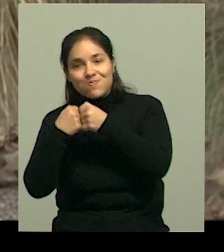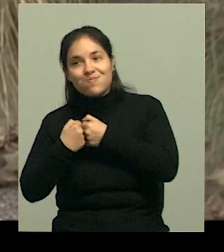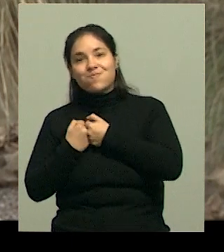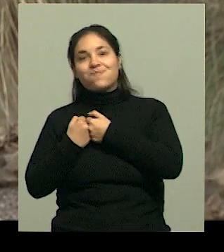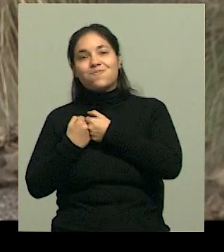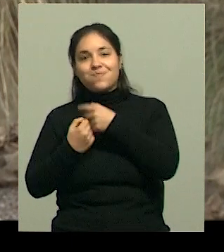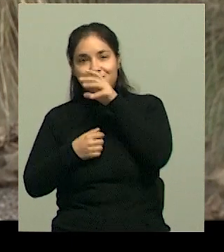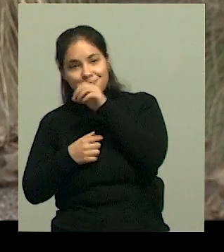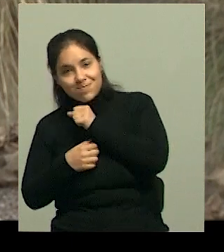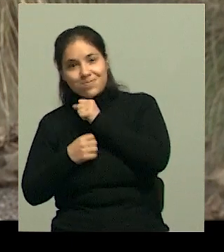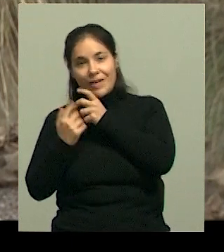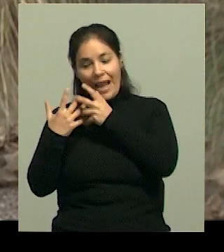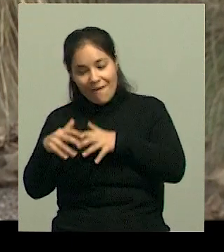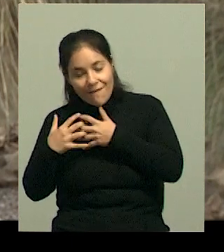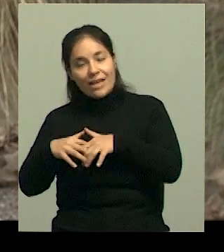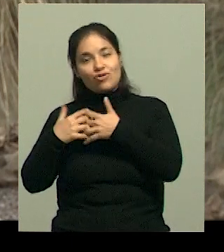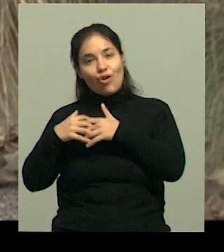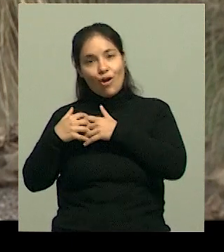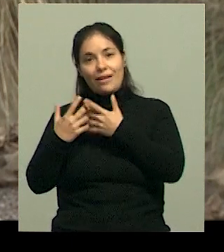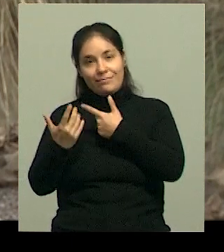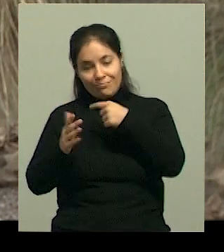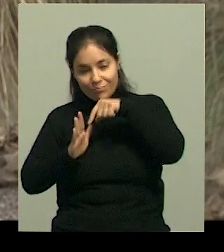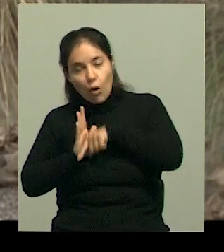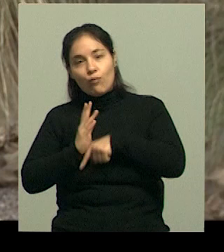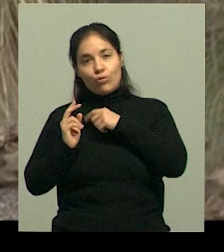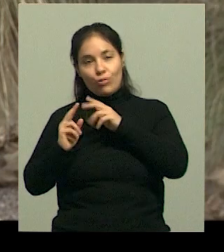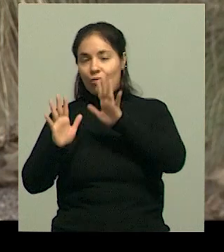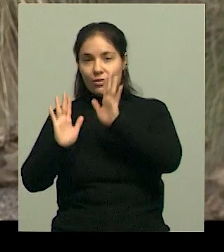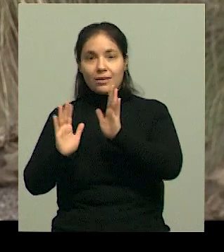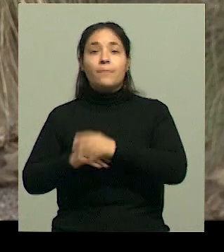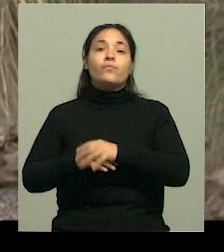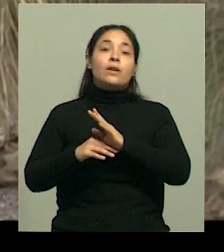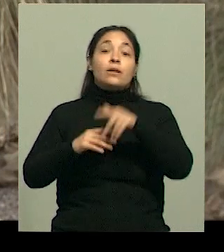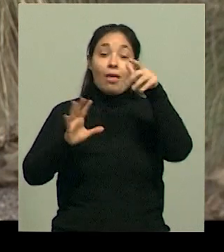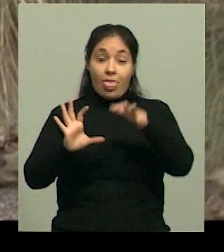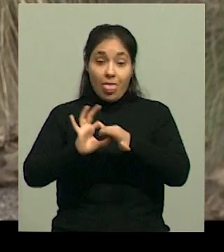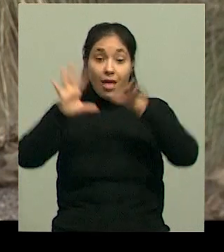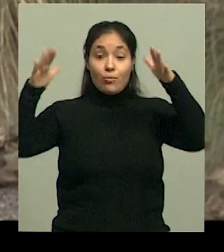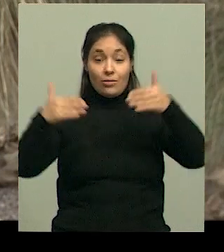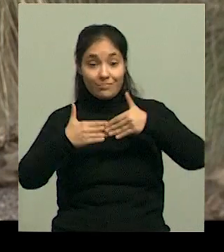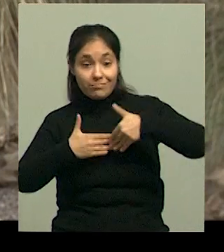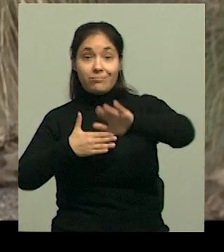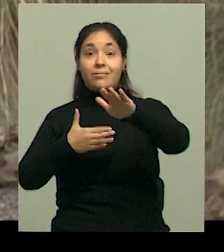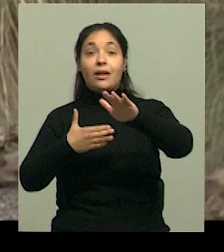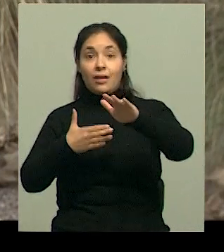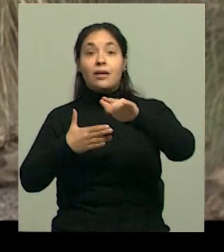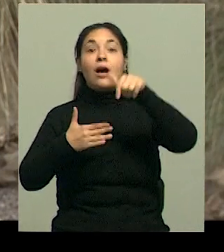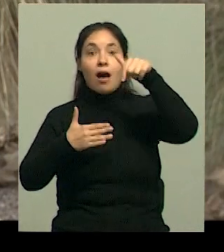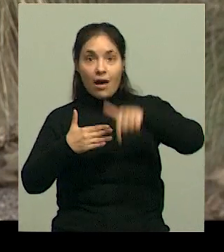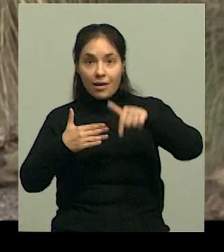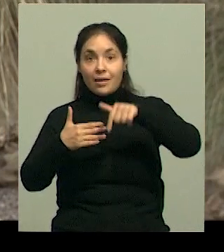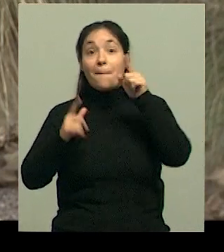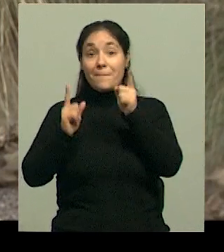solapadamente, tal vez. Ocultos, vamos a decirlo así. Ya con el advenimiento de la democracia empiezan a resurgir a la